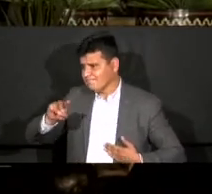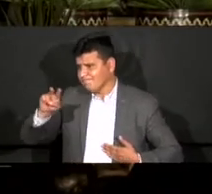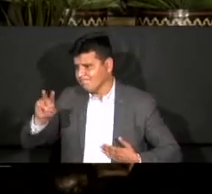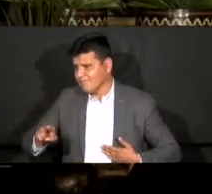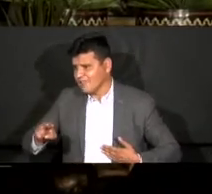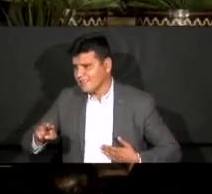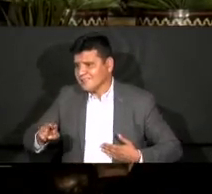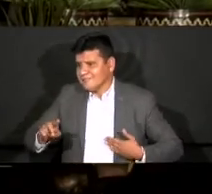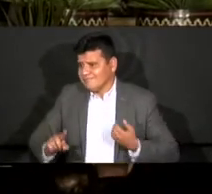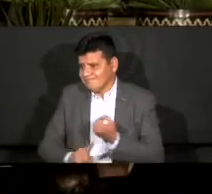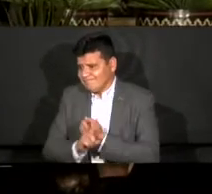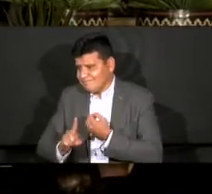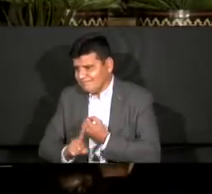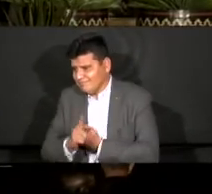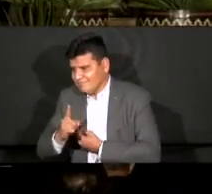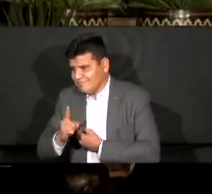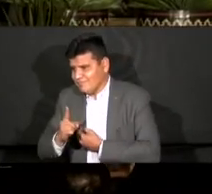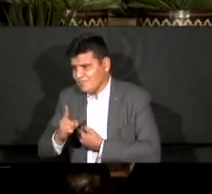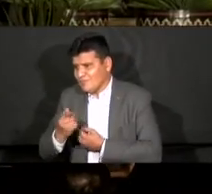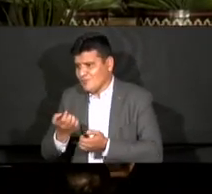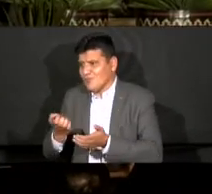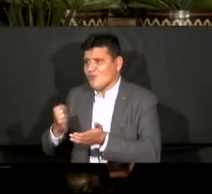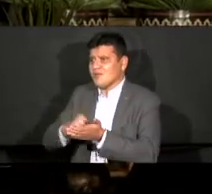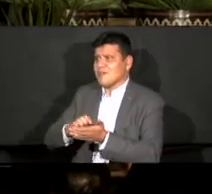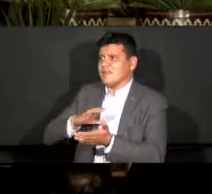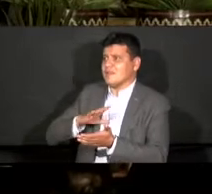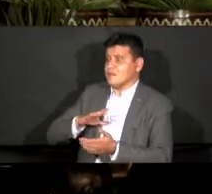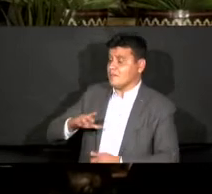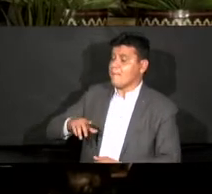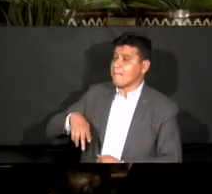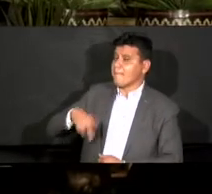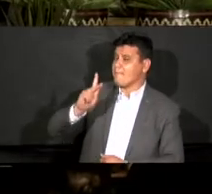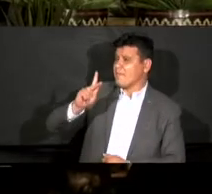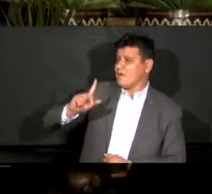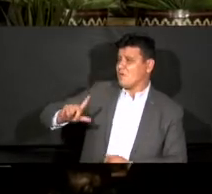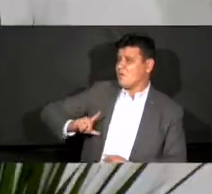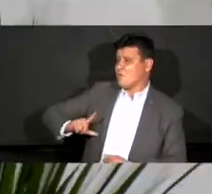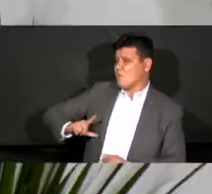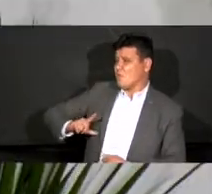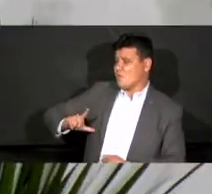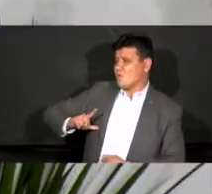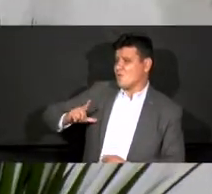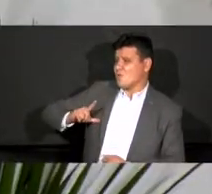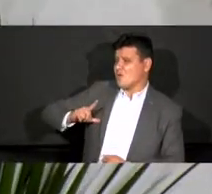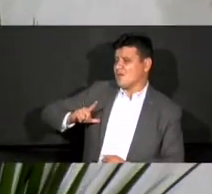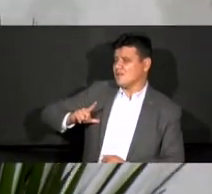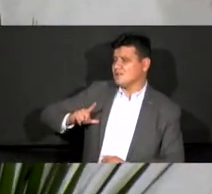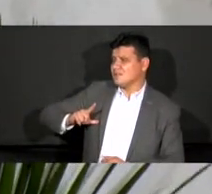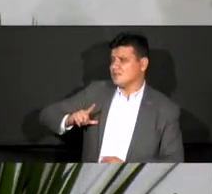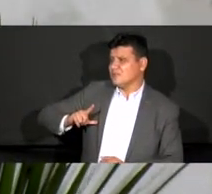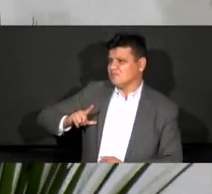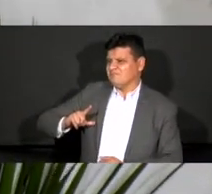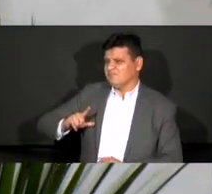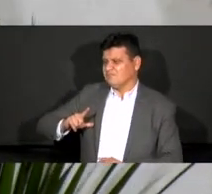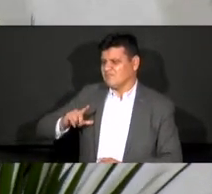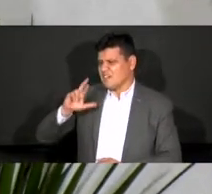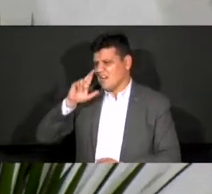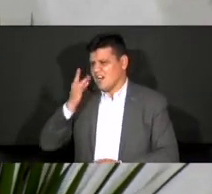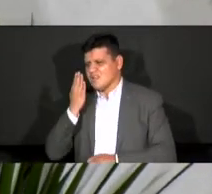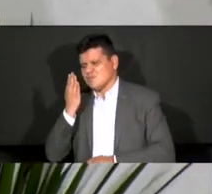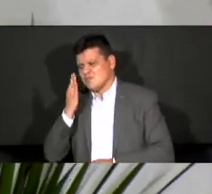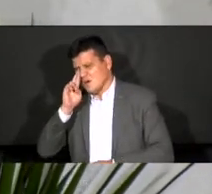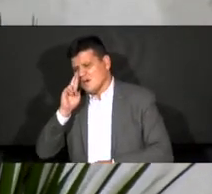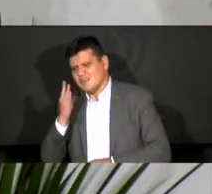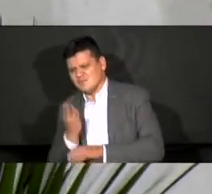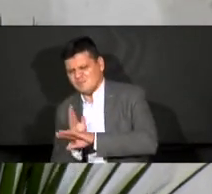repetir. Nuestro gobierno no va a ser ni irresponsable ni tampoco